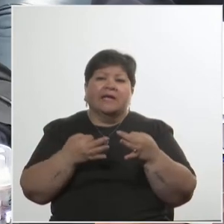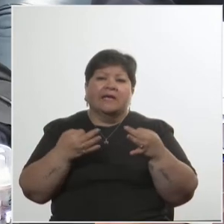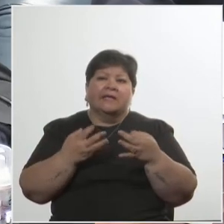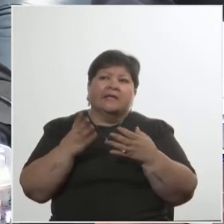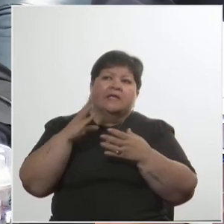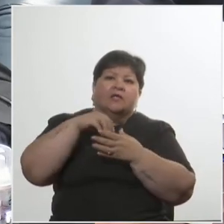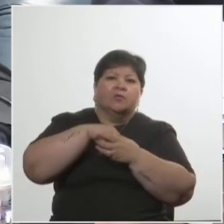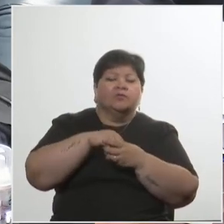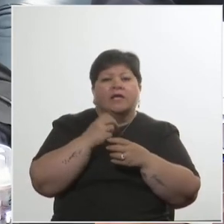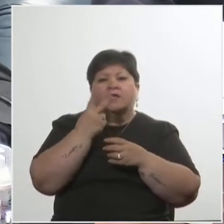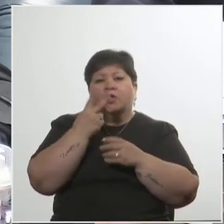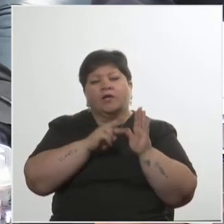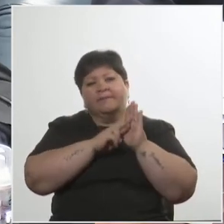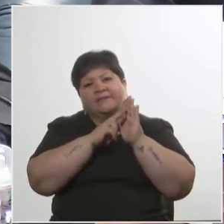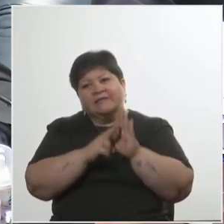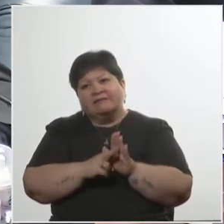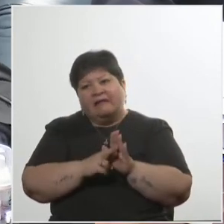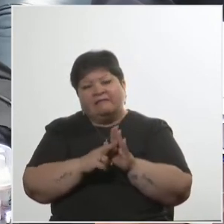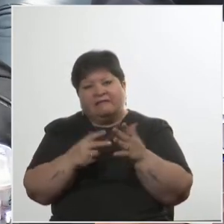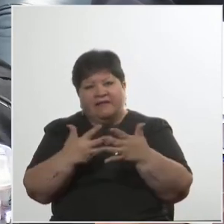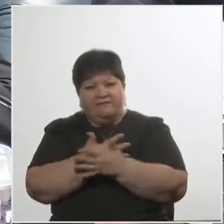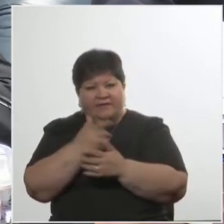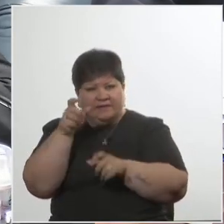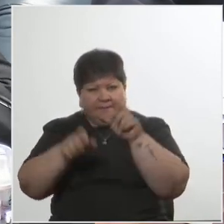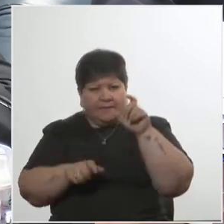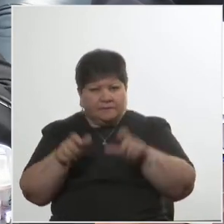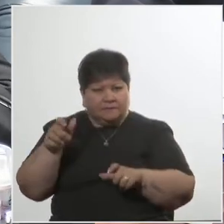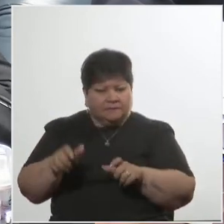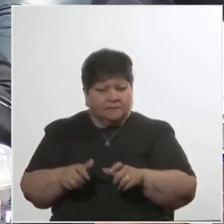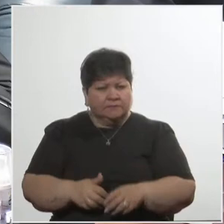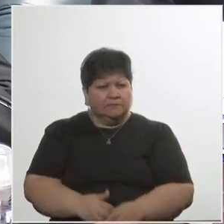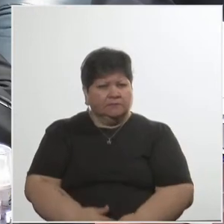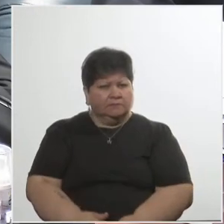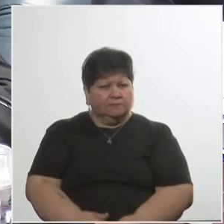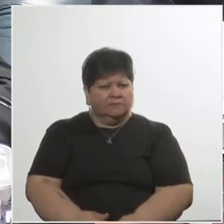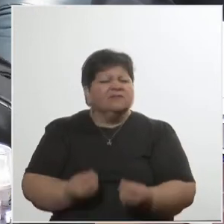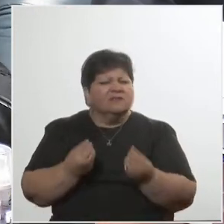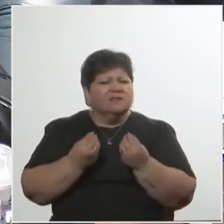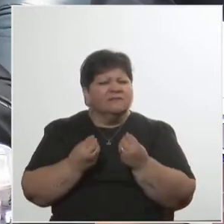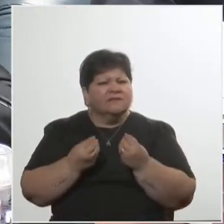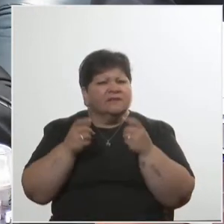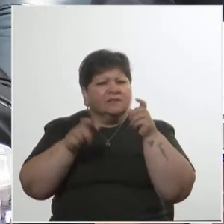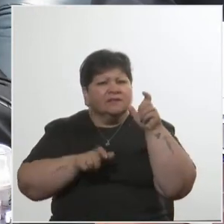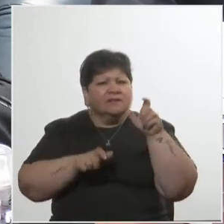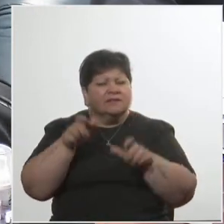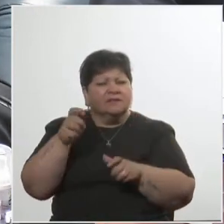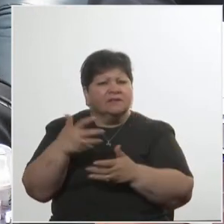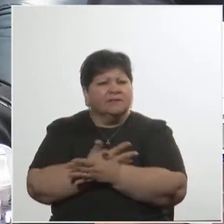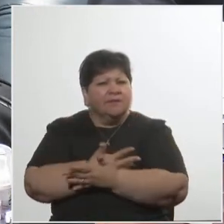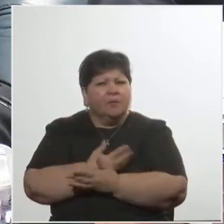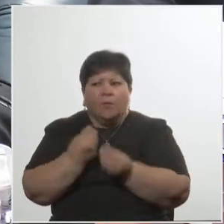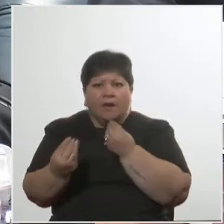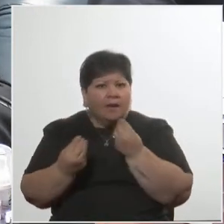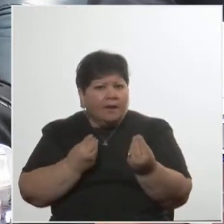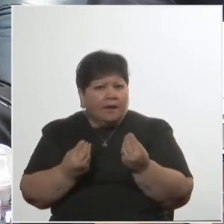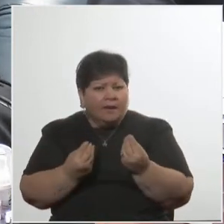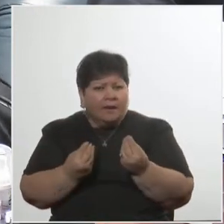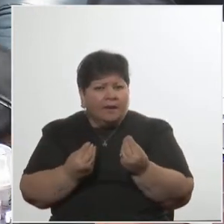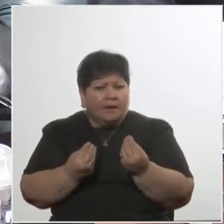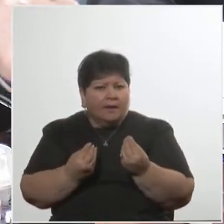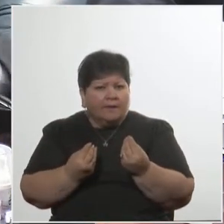a dos representantes de las víctimas fue Víctimas de cuáles